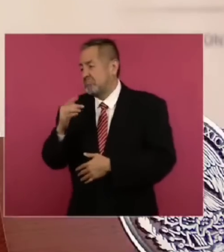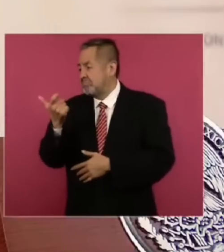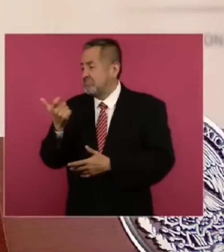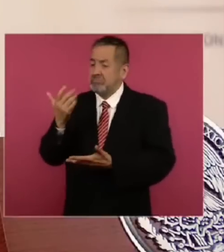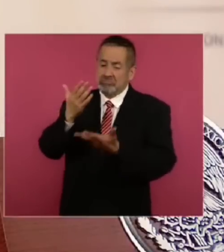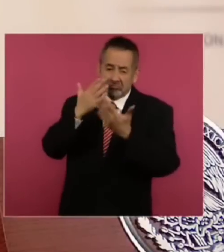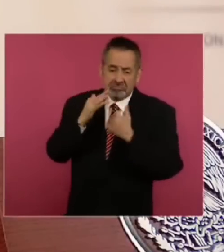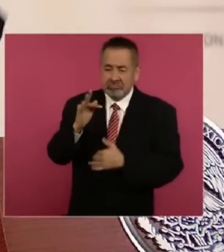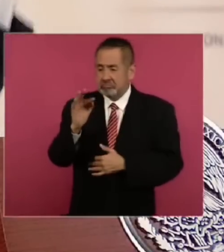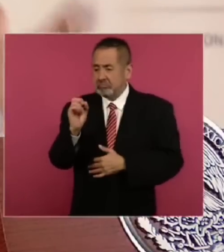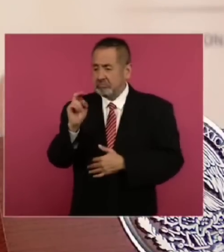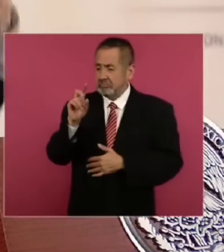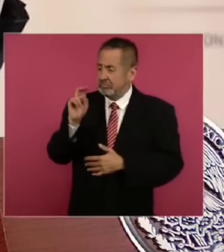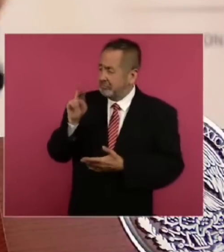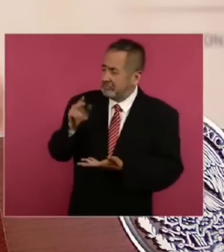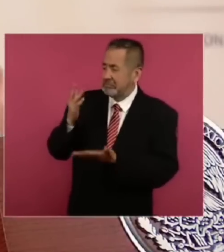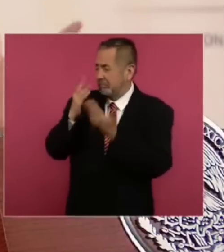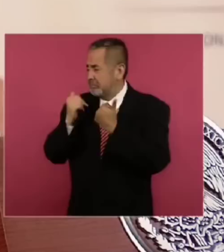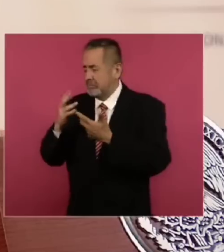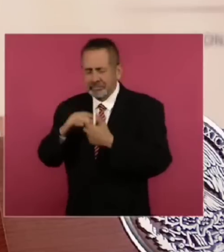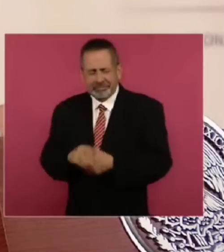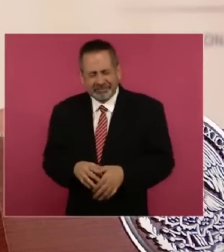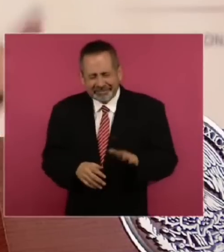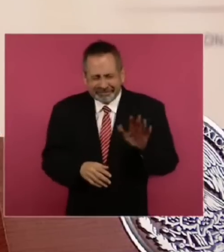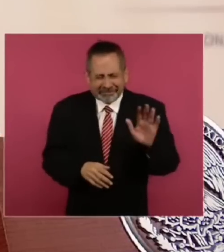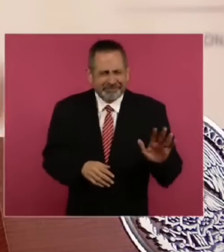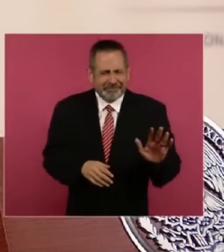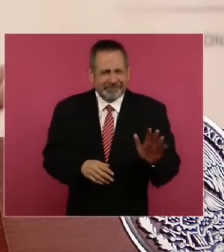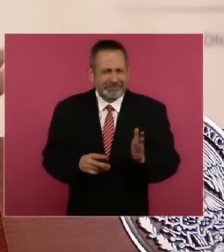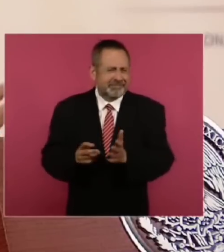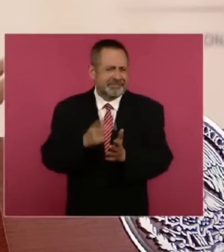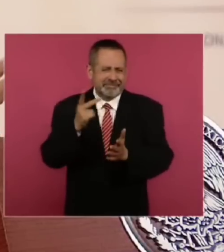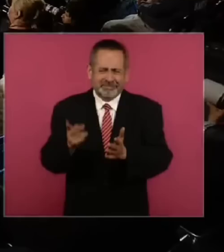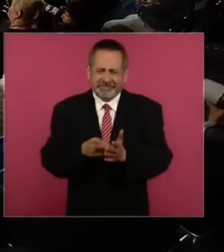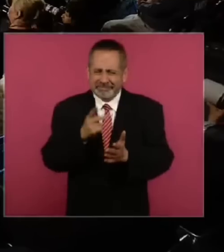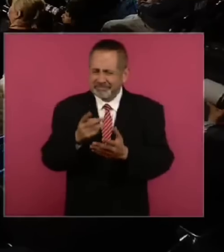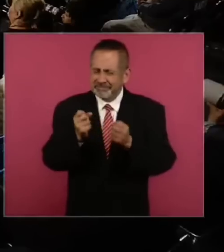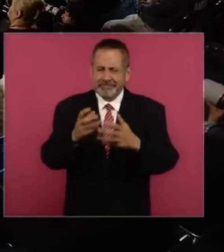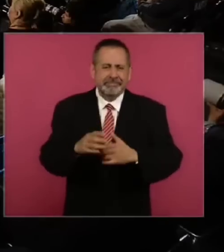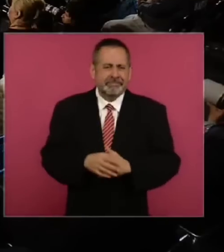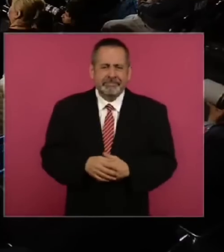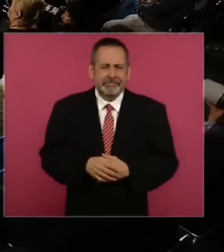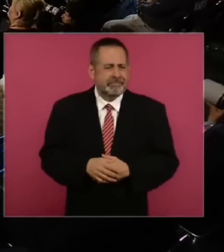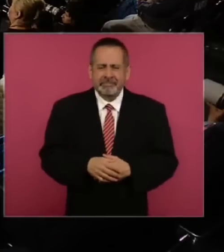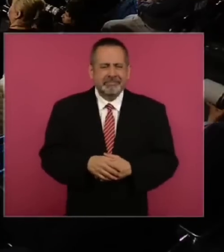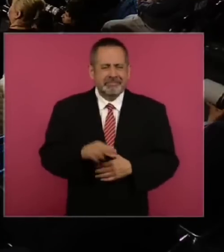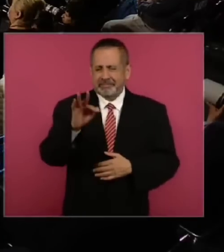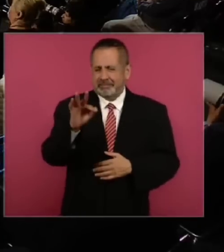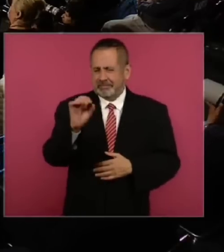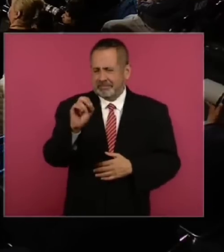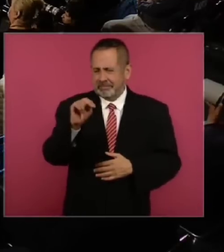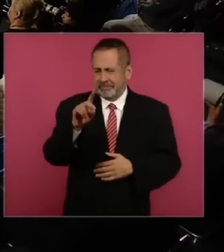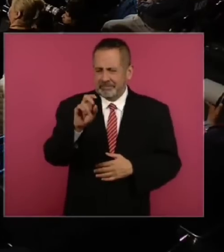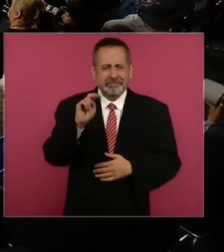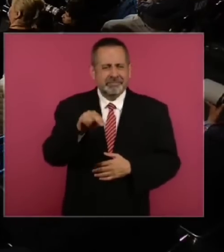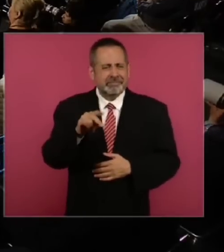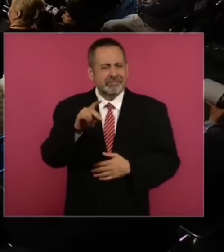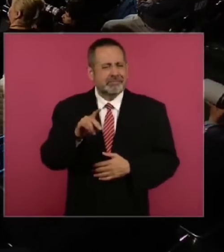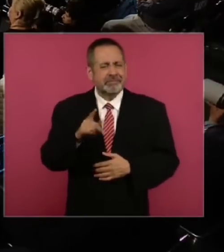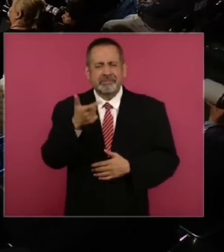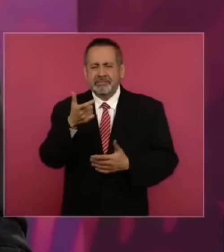fonden Ya lo hemos dicho muchísimas veces el fonden era como una caja chica o muy